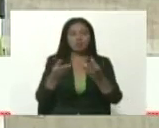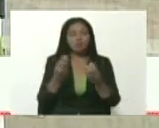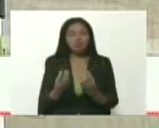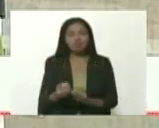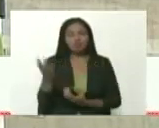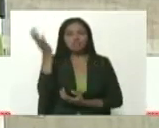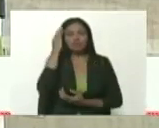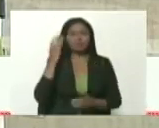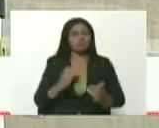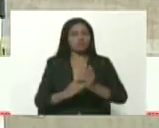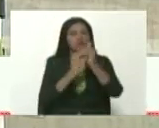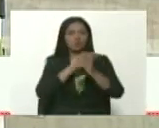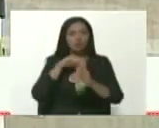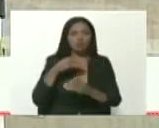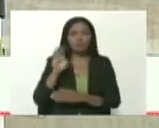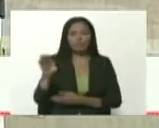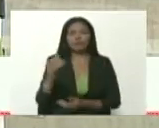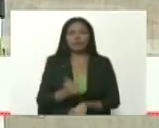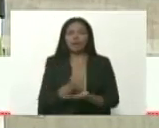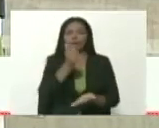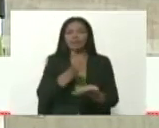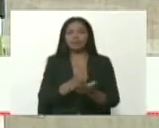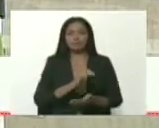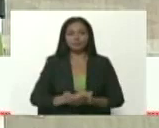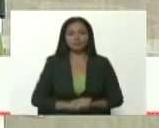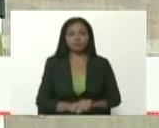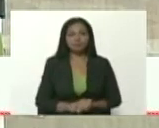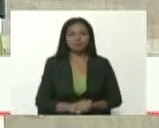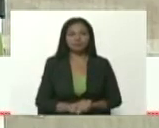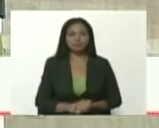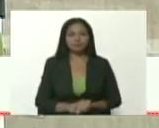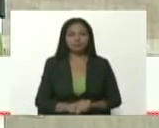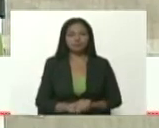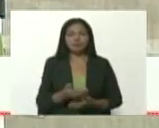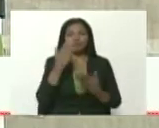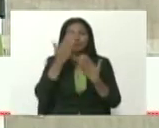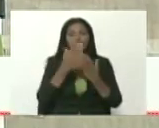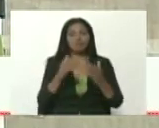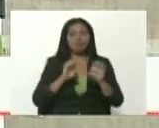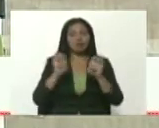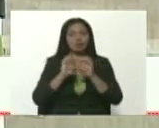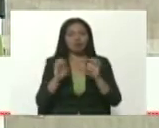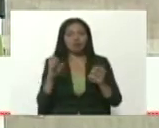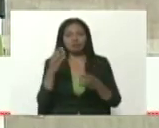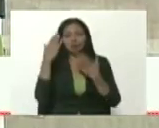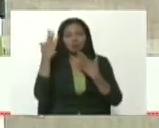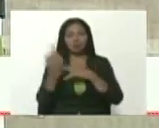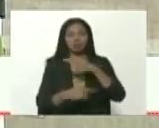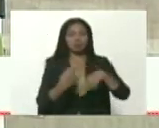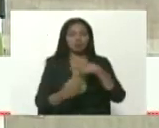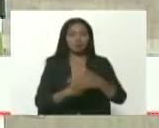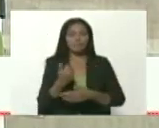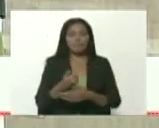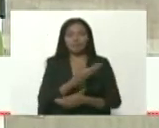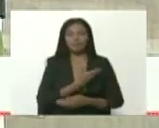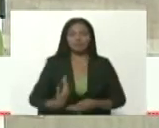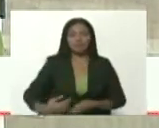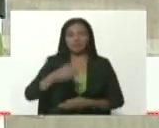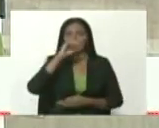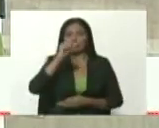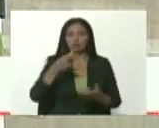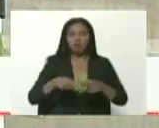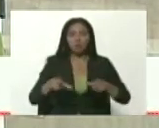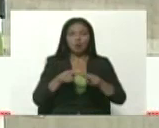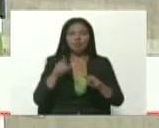para conducir a nuestro país. Amén. Frente de Educadores, saludos revolucionarios, camarada presidente Nicolás Maduro desde